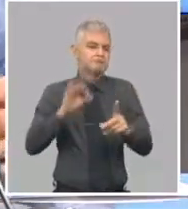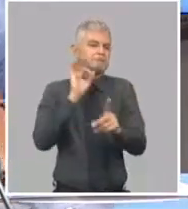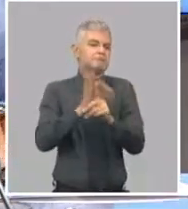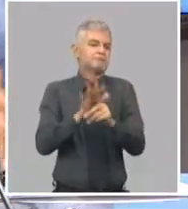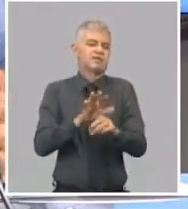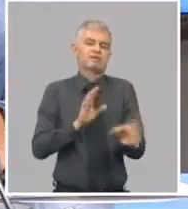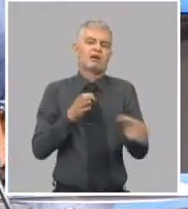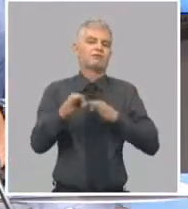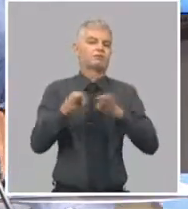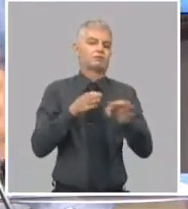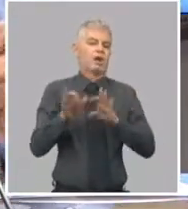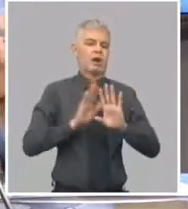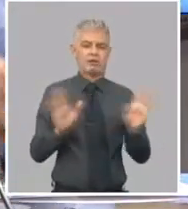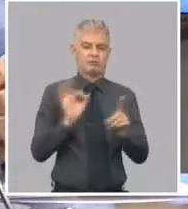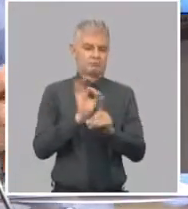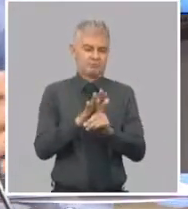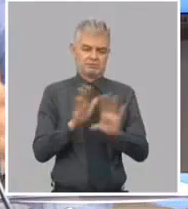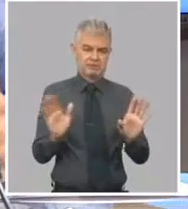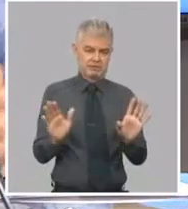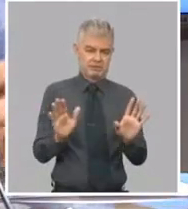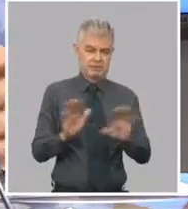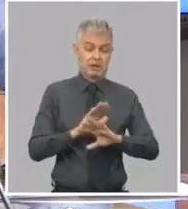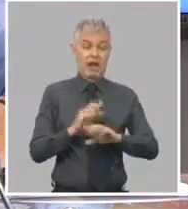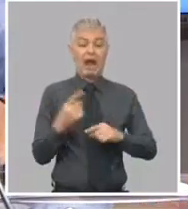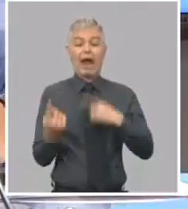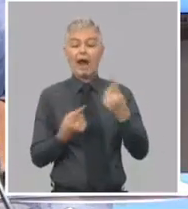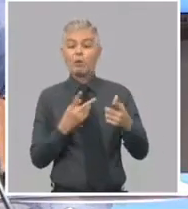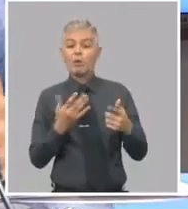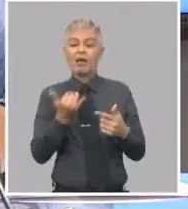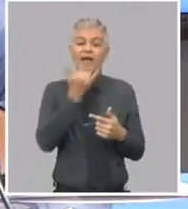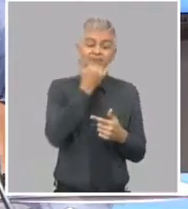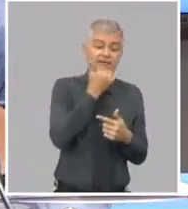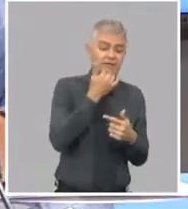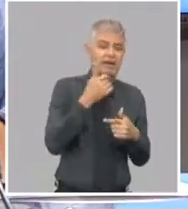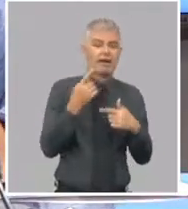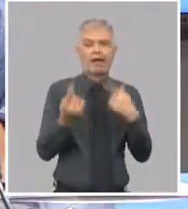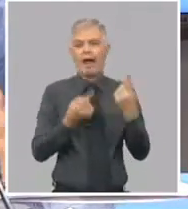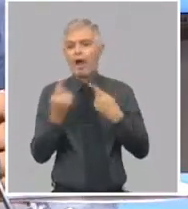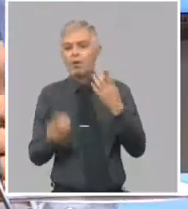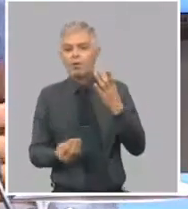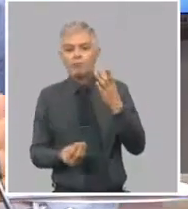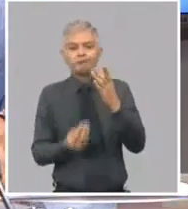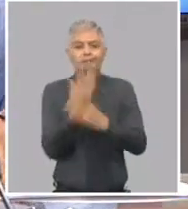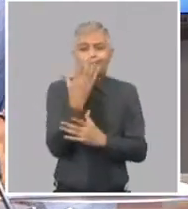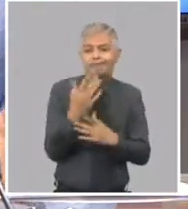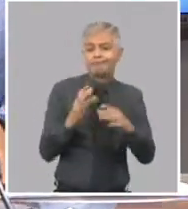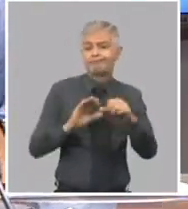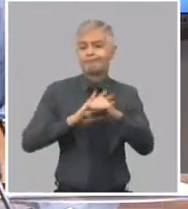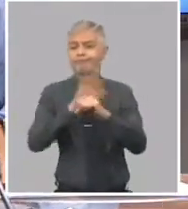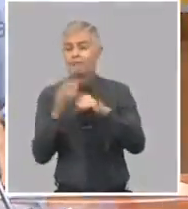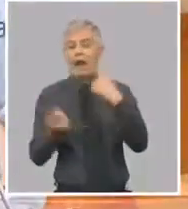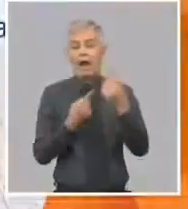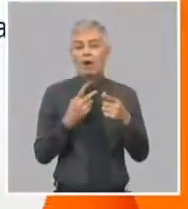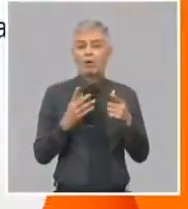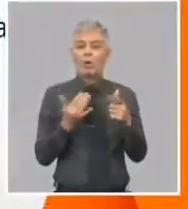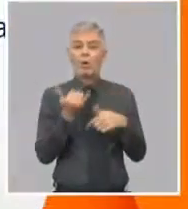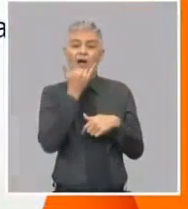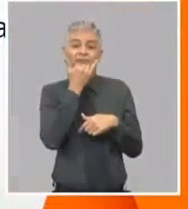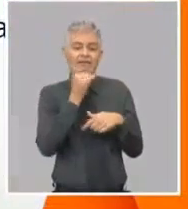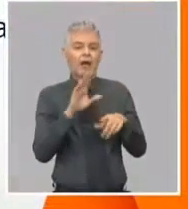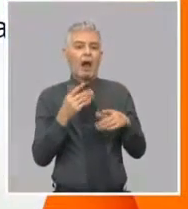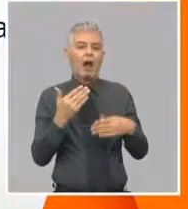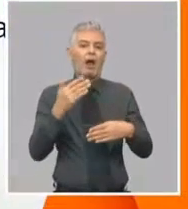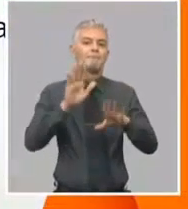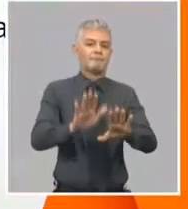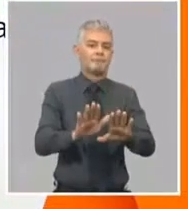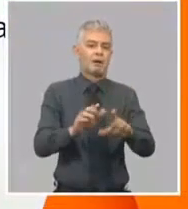solamente se afeita en los casos en que ocurre ocurren eventos de transmisión y se limita por parte de los concejos defensas a los gobiernos en este caso así se ha